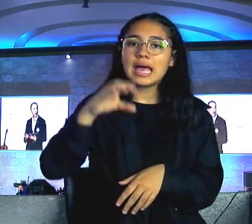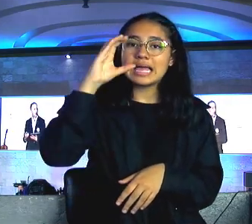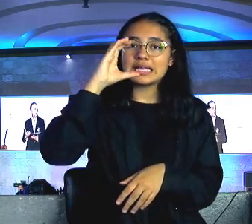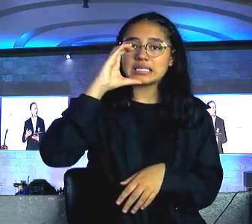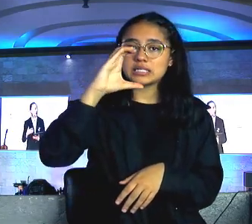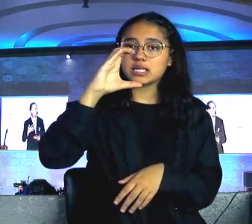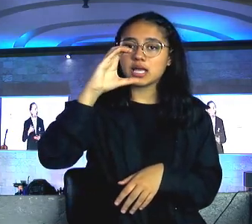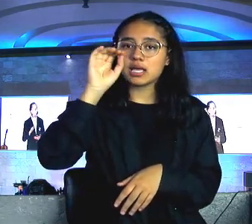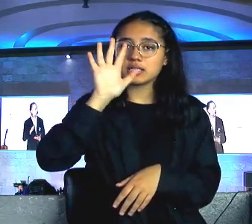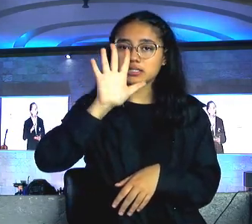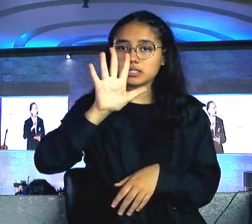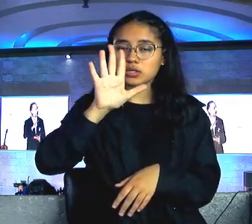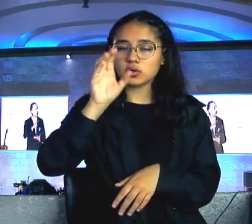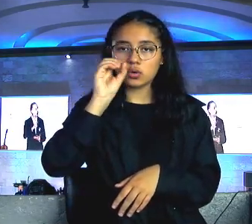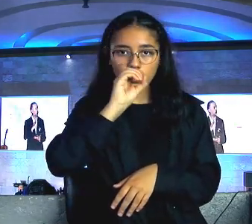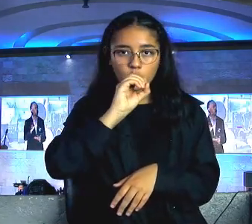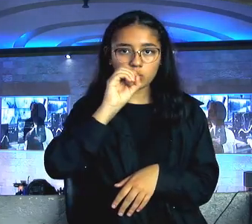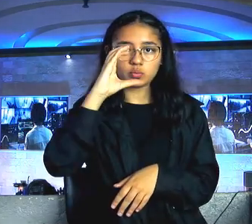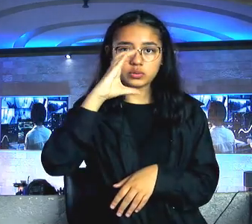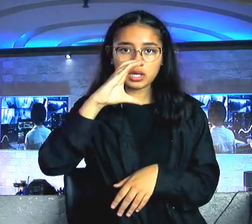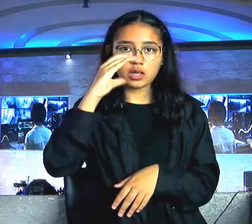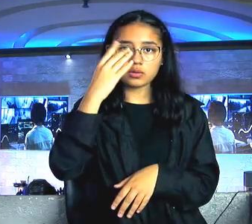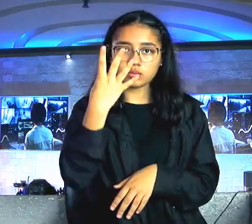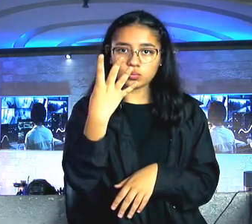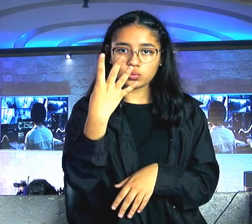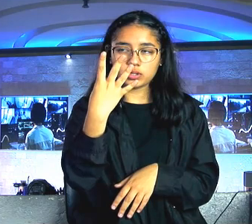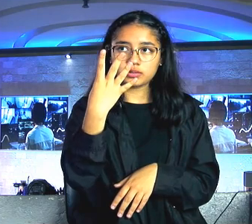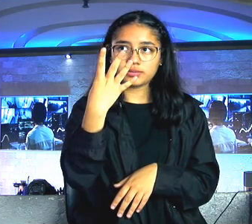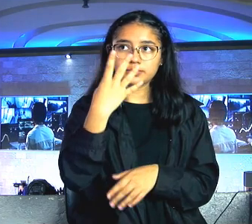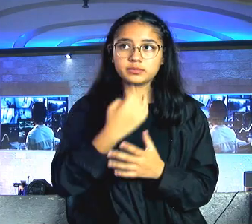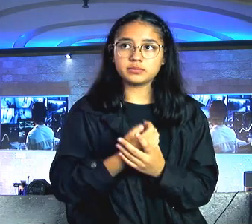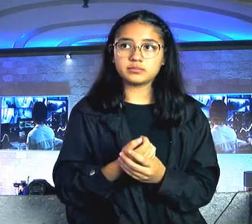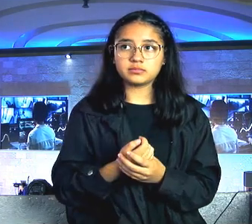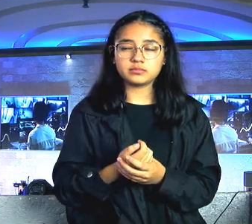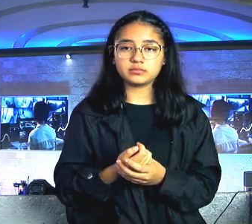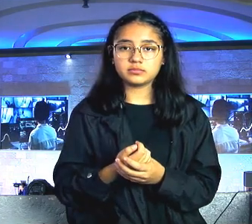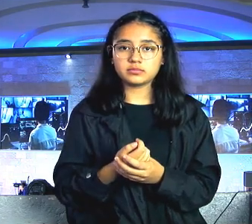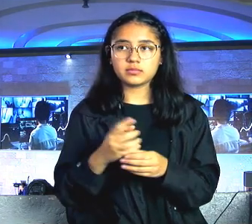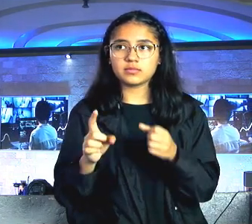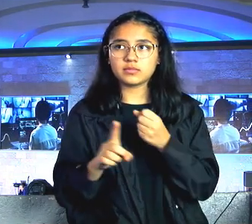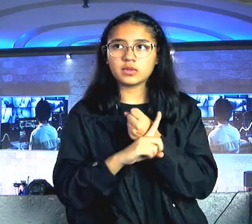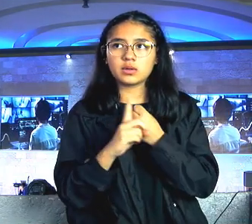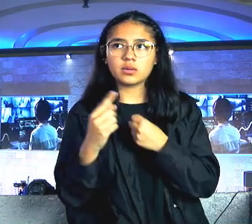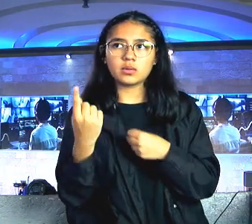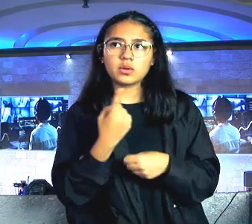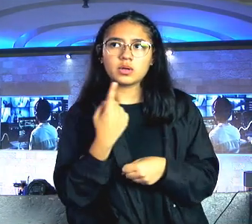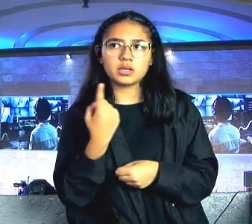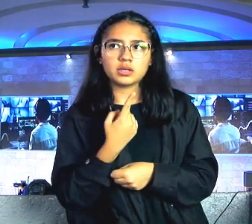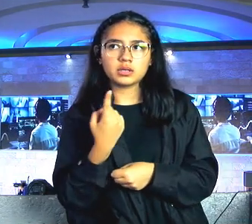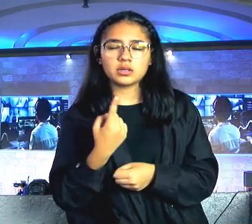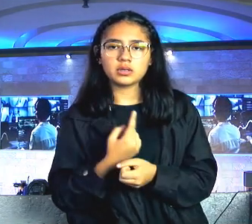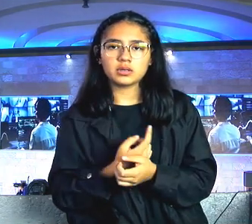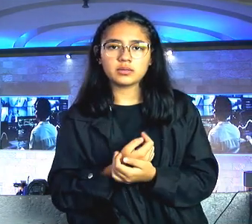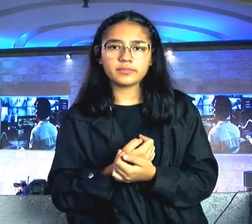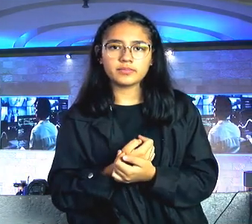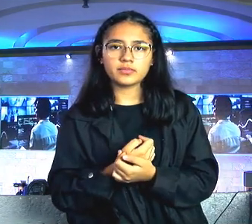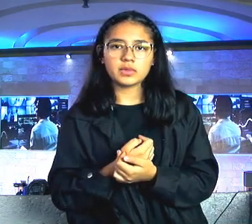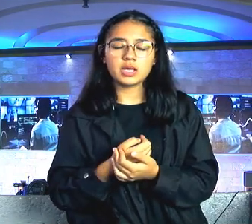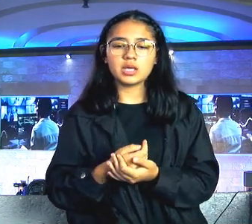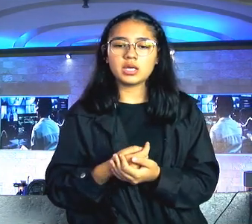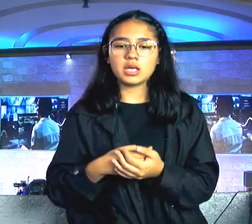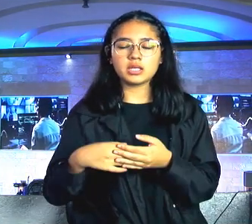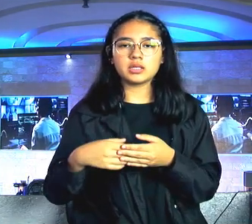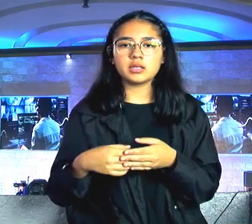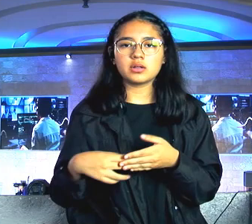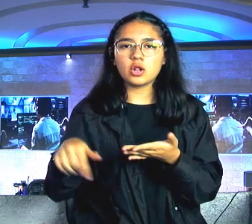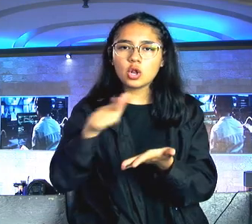o C4? A veces se mencionan mucho en las noticias. Es decir, ¿por qué C5 o C4? Porque es el centro de comando, control,